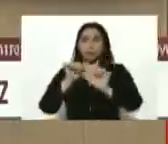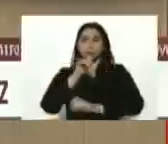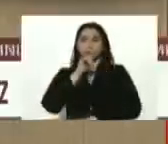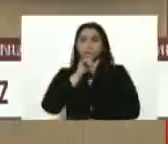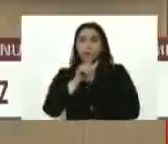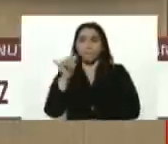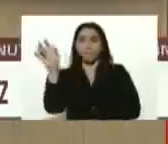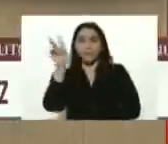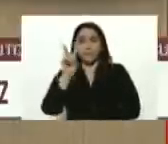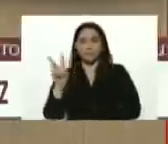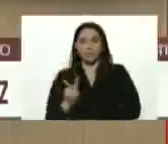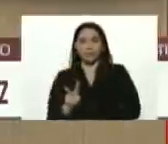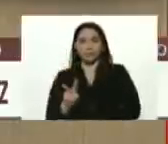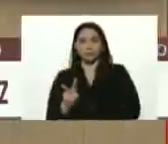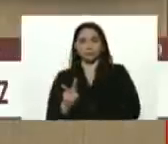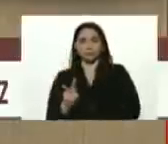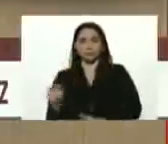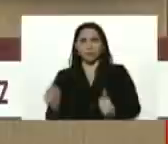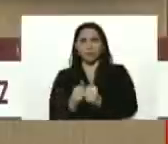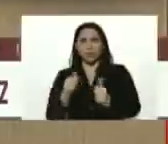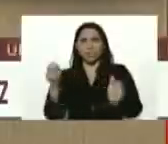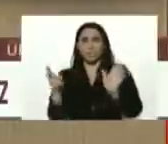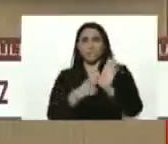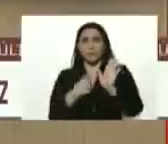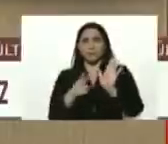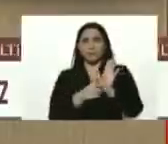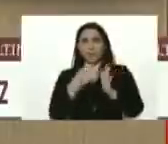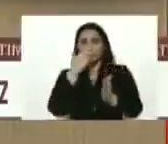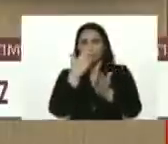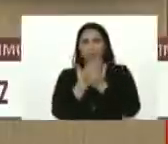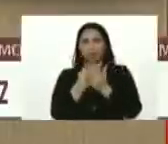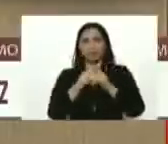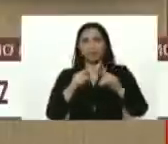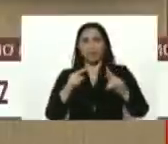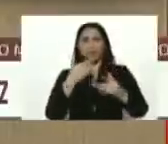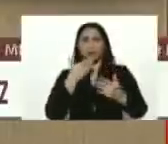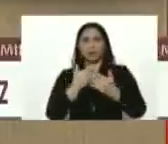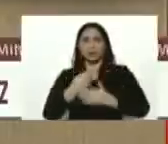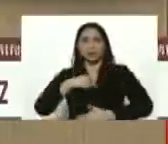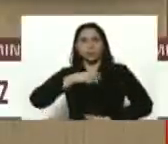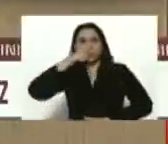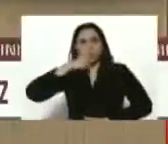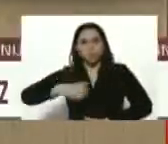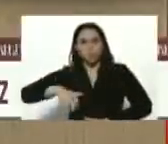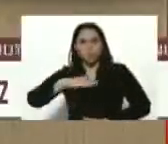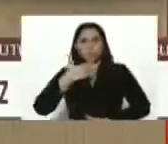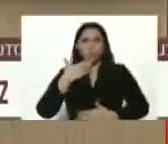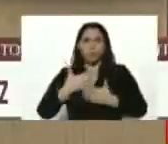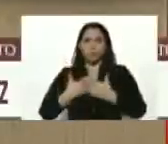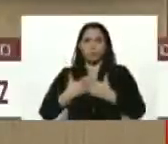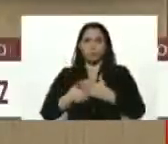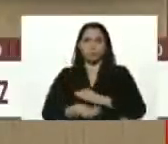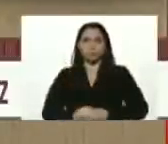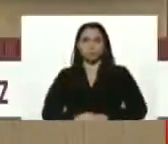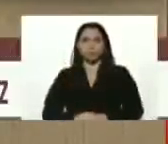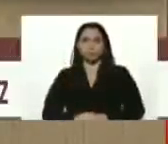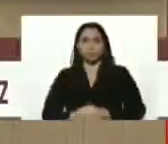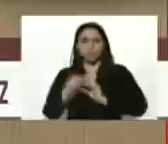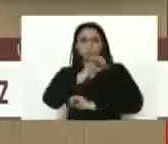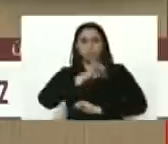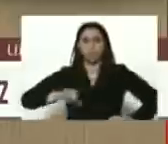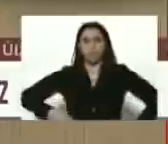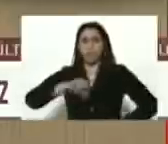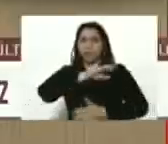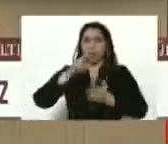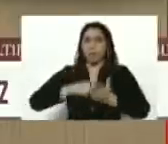informando a Venezuela con la verdad por delante, pero agradeciendo a nuestro pueblo, agradeciendo a la Fuerza Armada